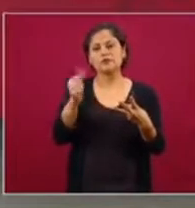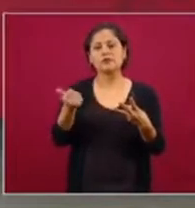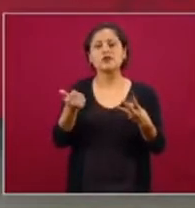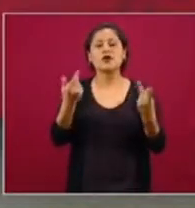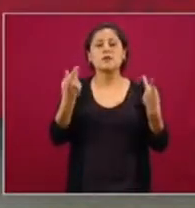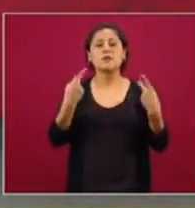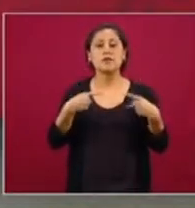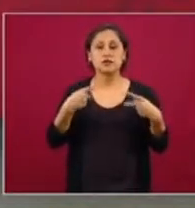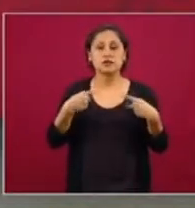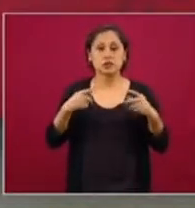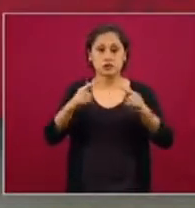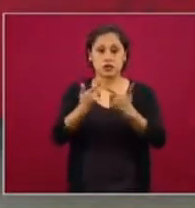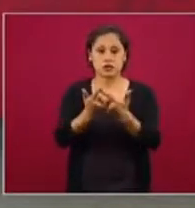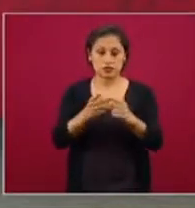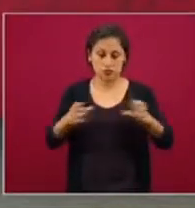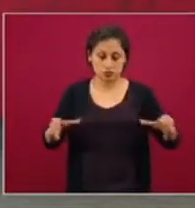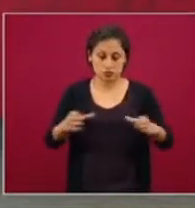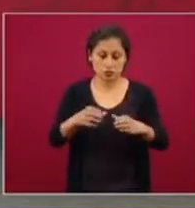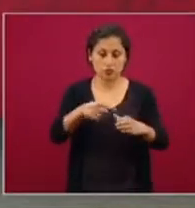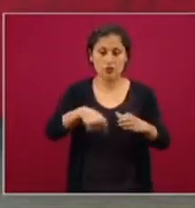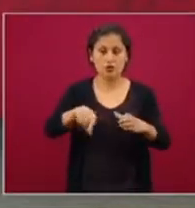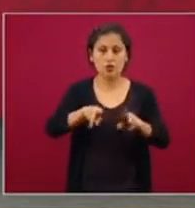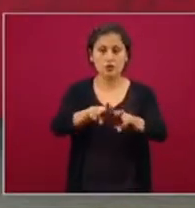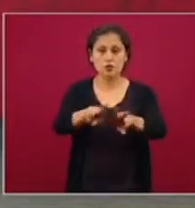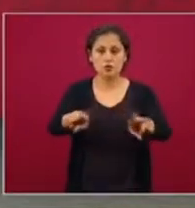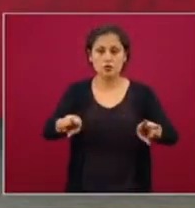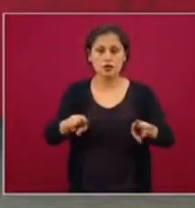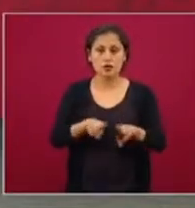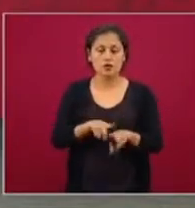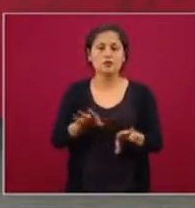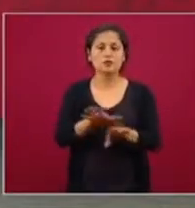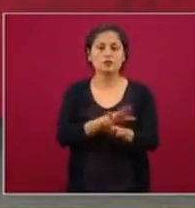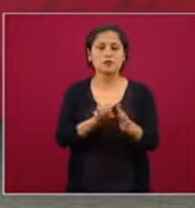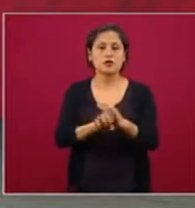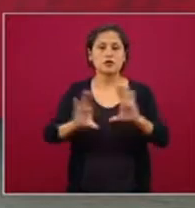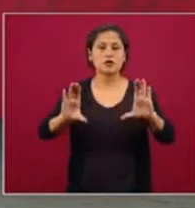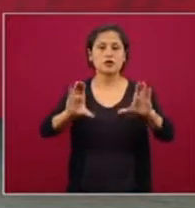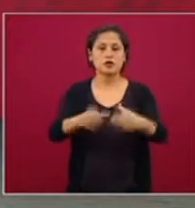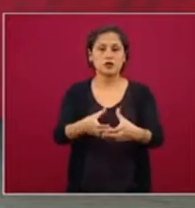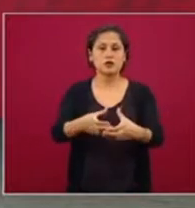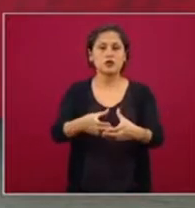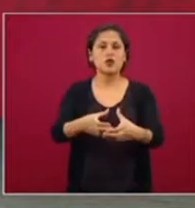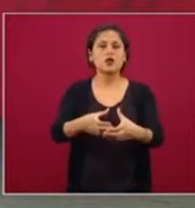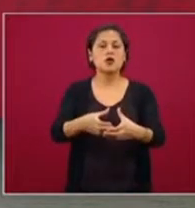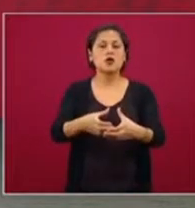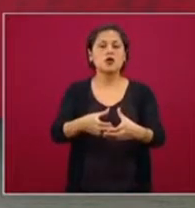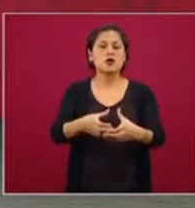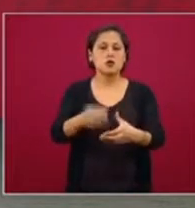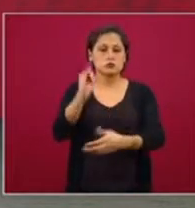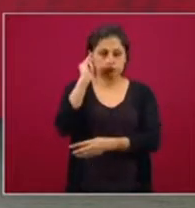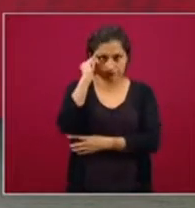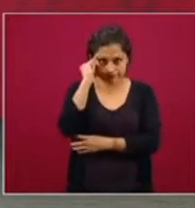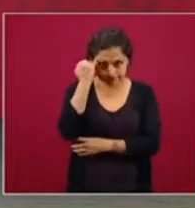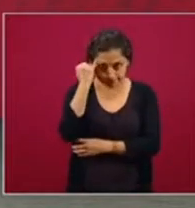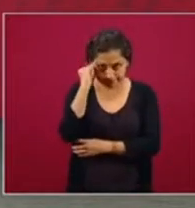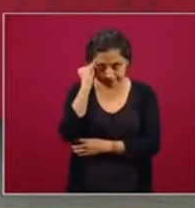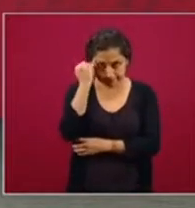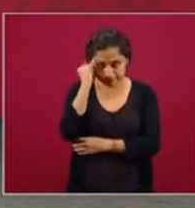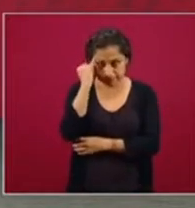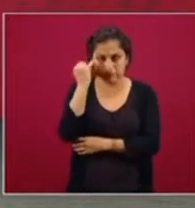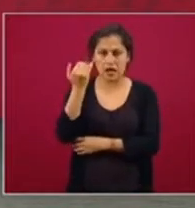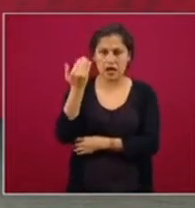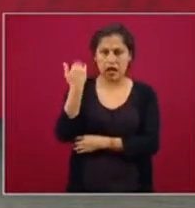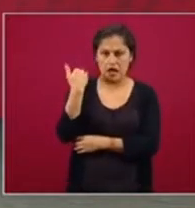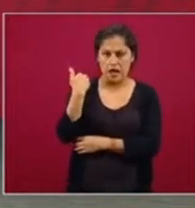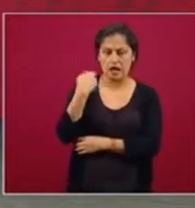las poblaciones rurales empobrecidas, indígenas, los pueblos indígenas de los que hemos estado comentando en los